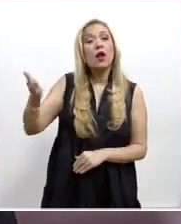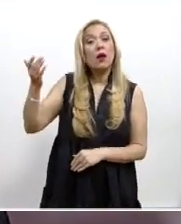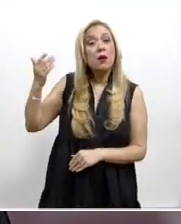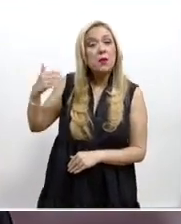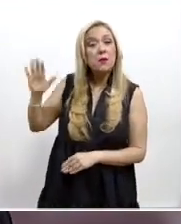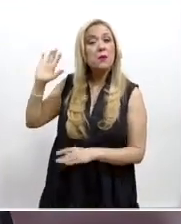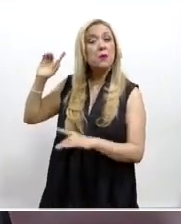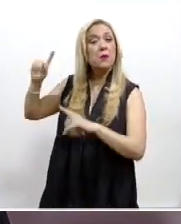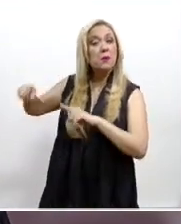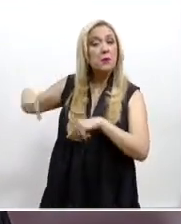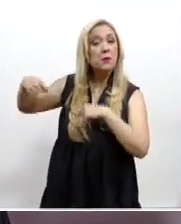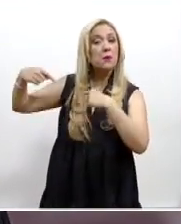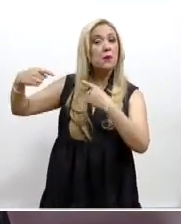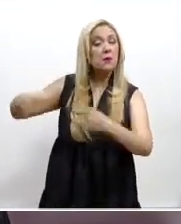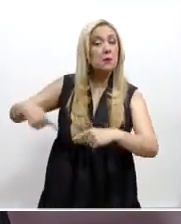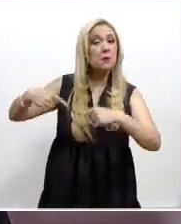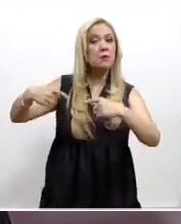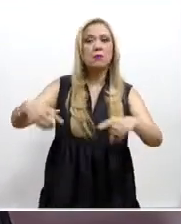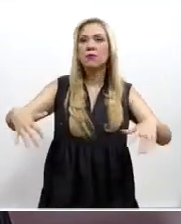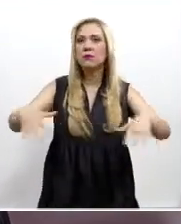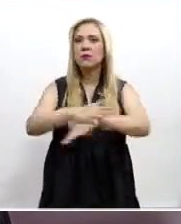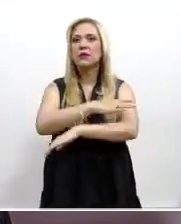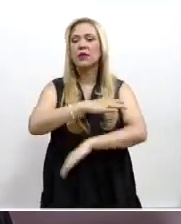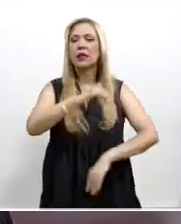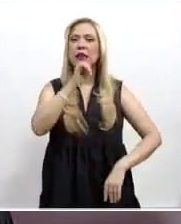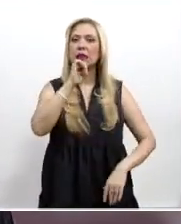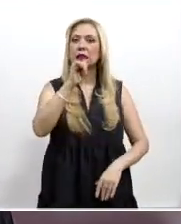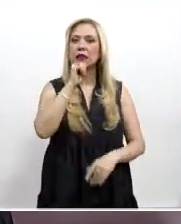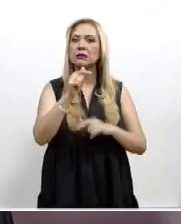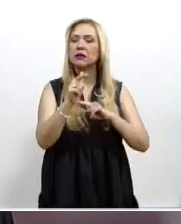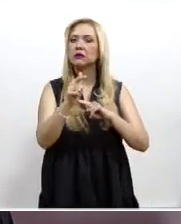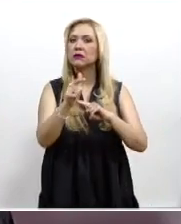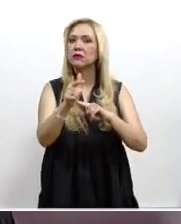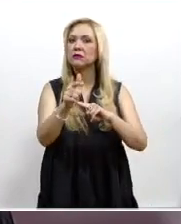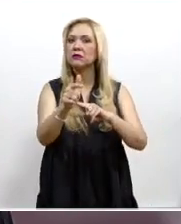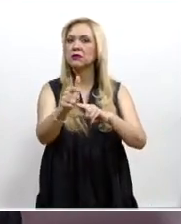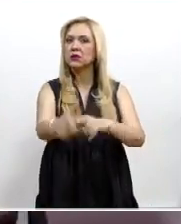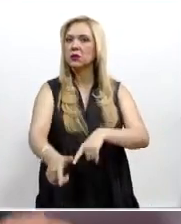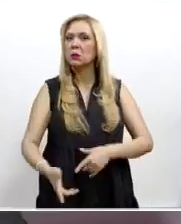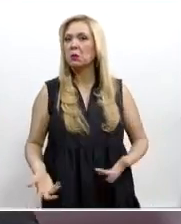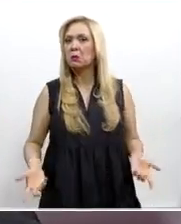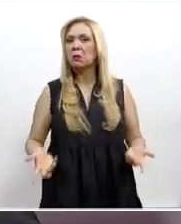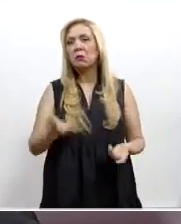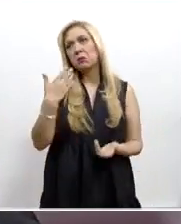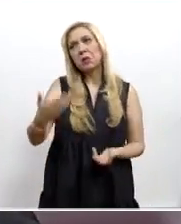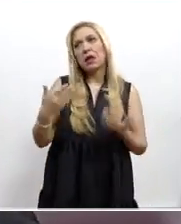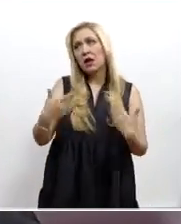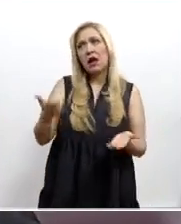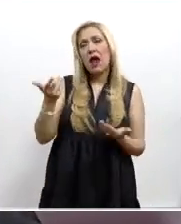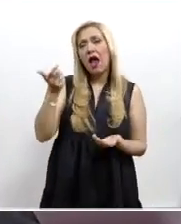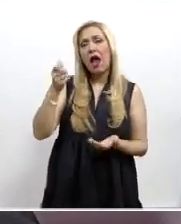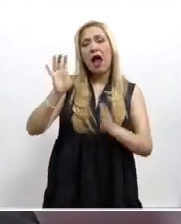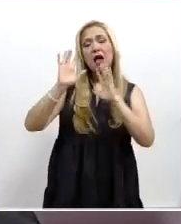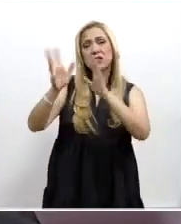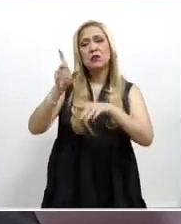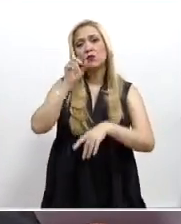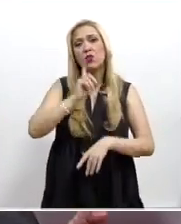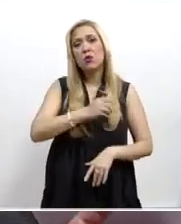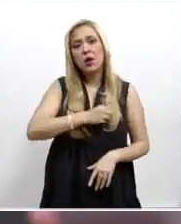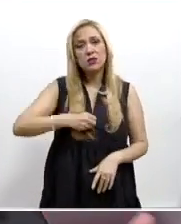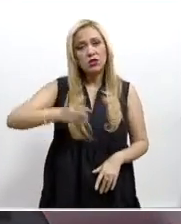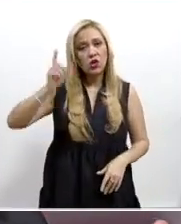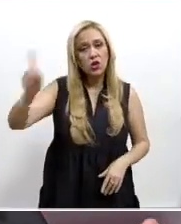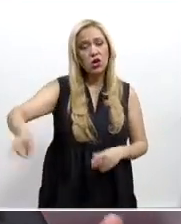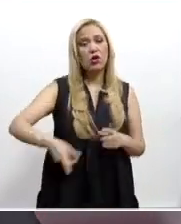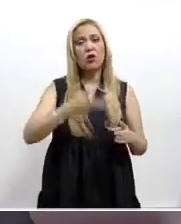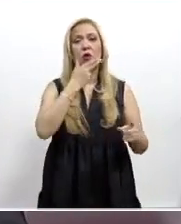que otra manera no han evolucionado y siguen de muchas maneras perpetuando este trato no igualitario o